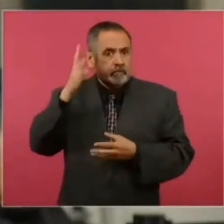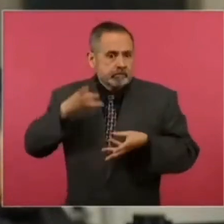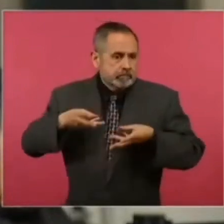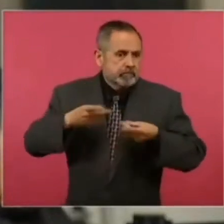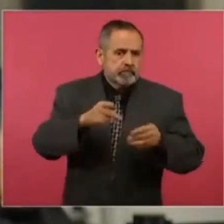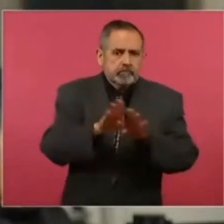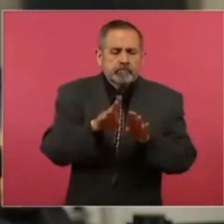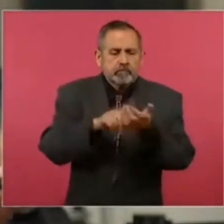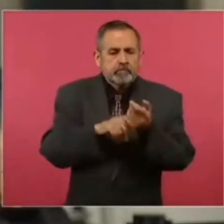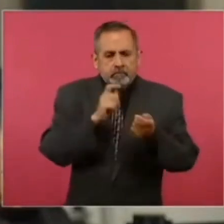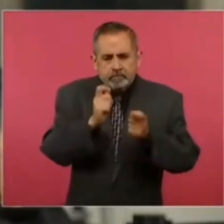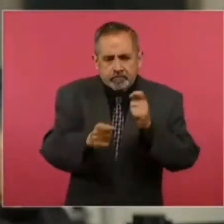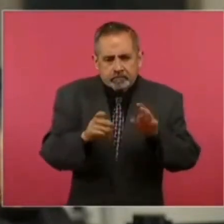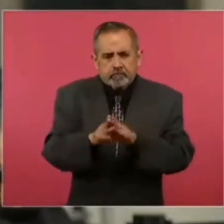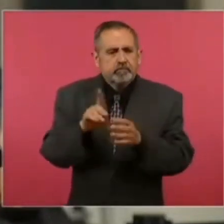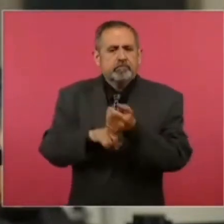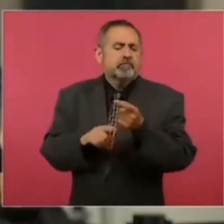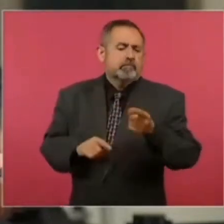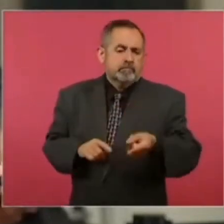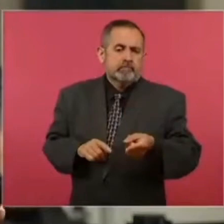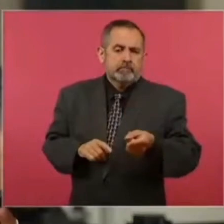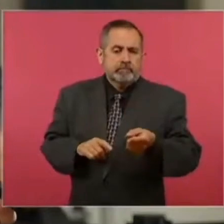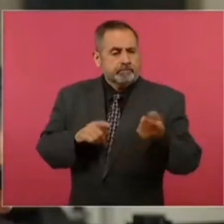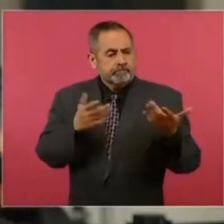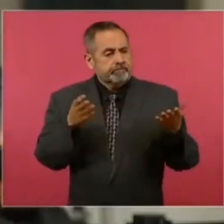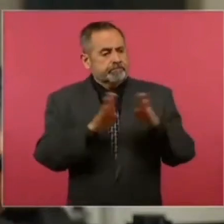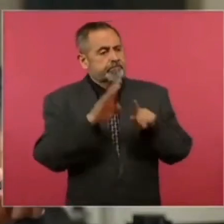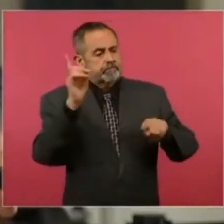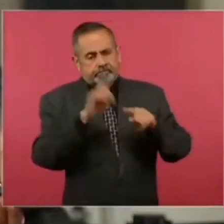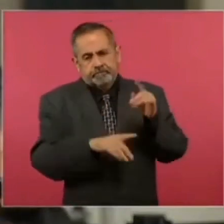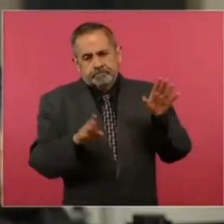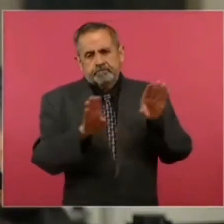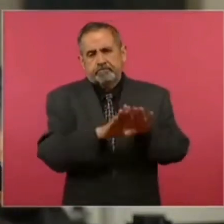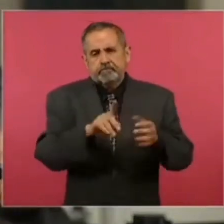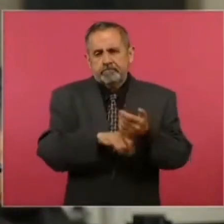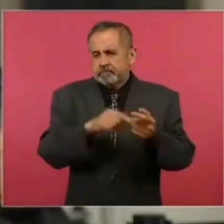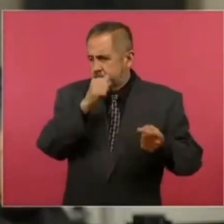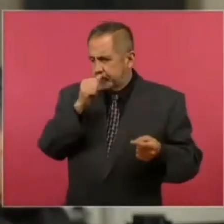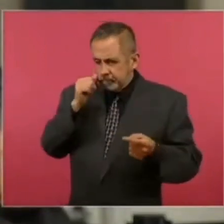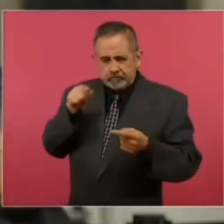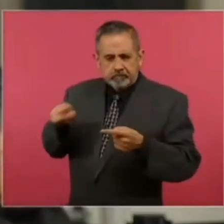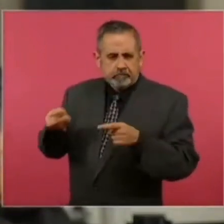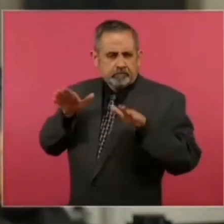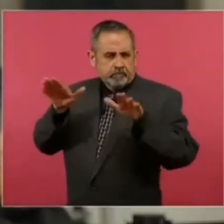largo plazo este proyecto, así como la clausura del Benito Juárez